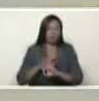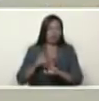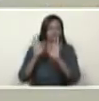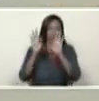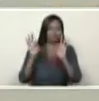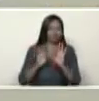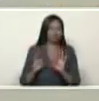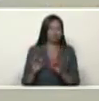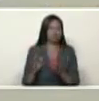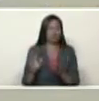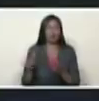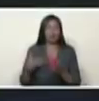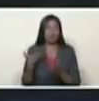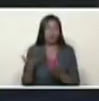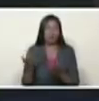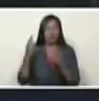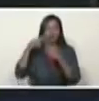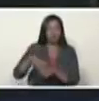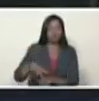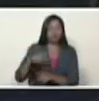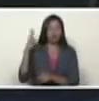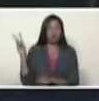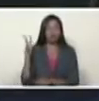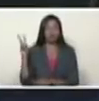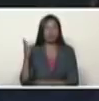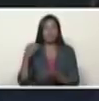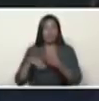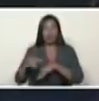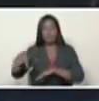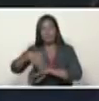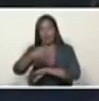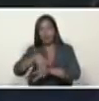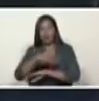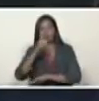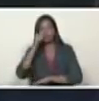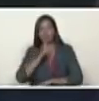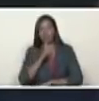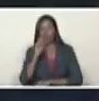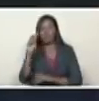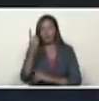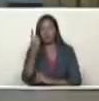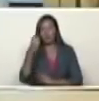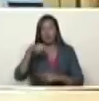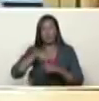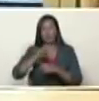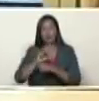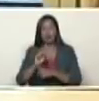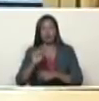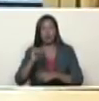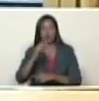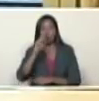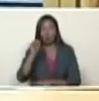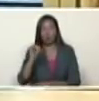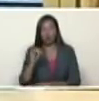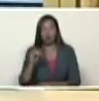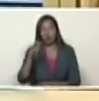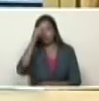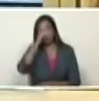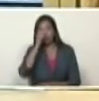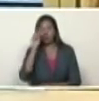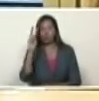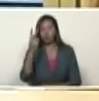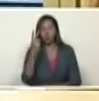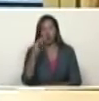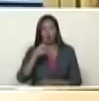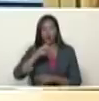forma que rindan al pueblo de Venezuela. Vámonos para la calle, pues. Sábado 1 de junio, domingo 2 de junio, el movimiento